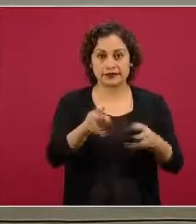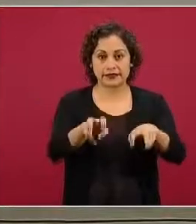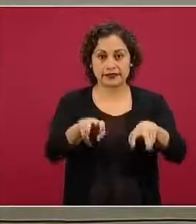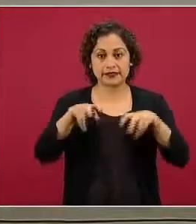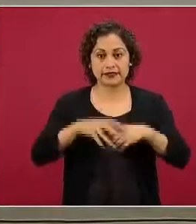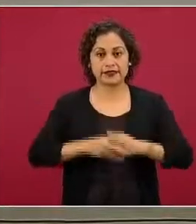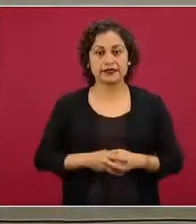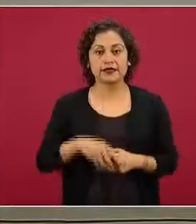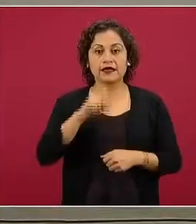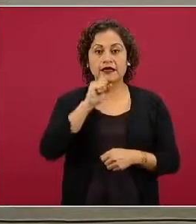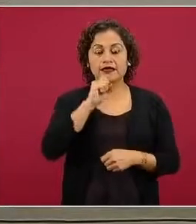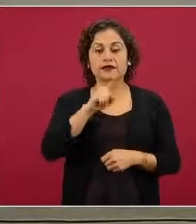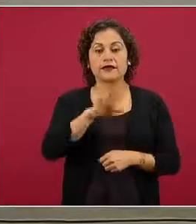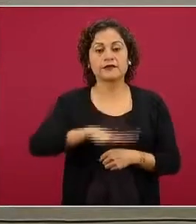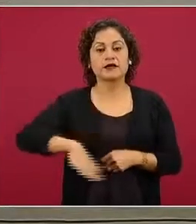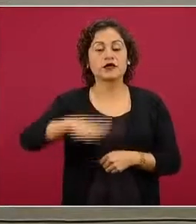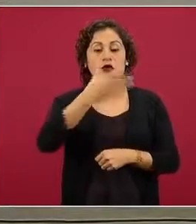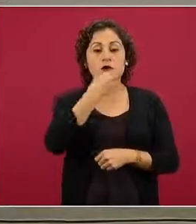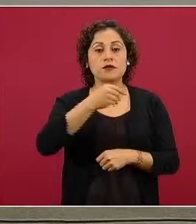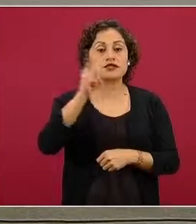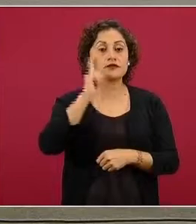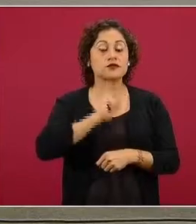nuestras compañeras y compañeros